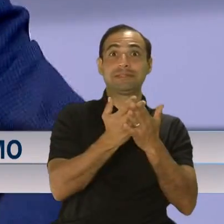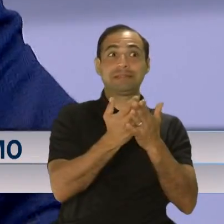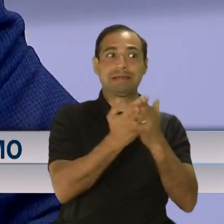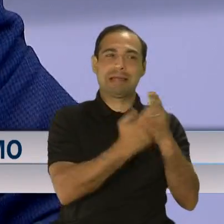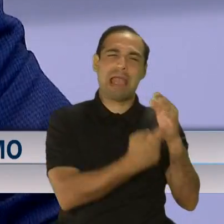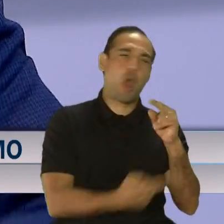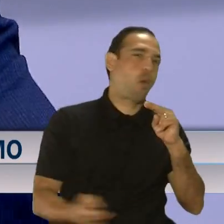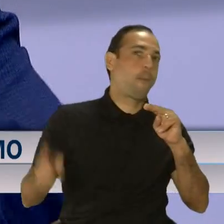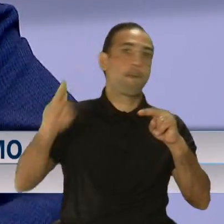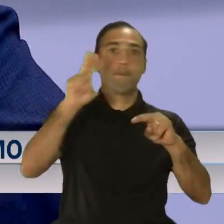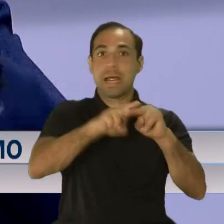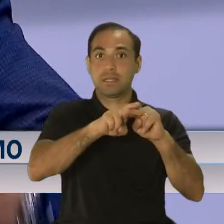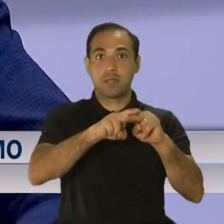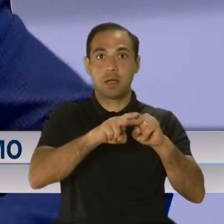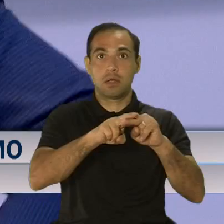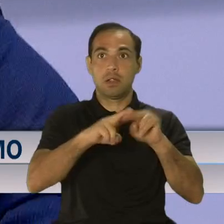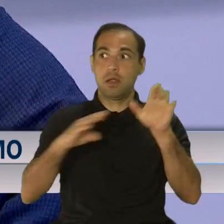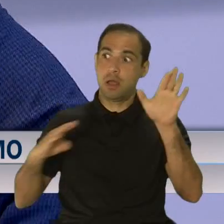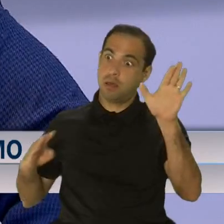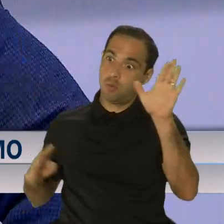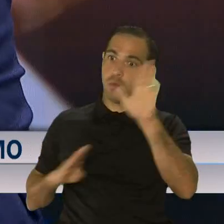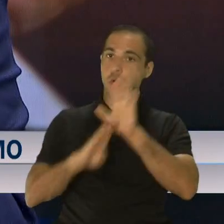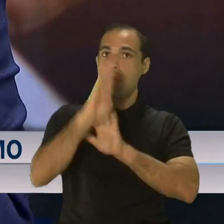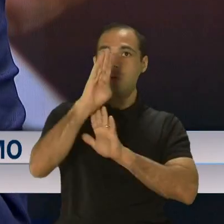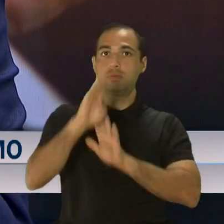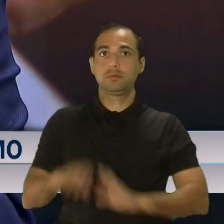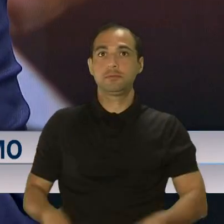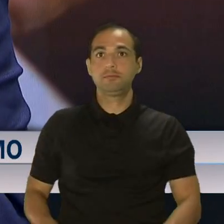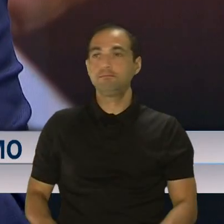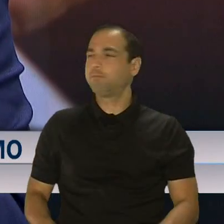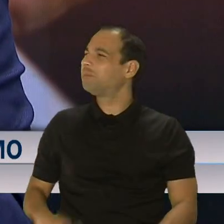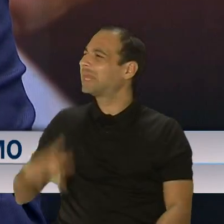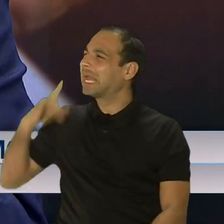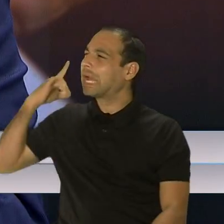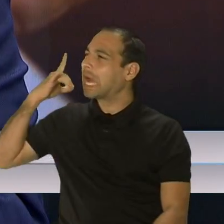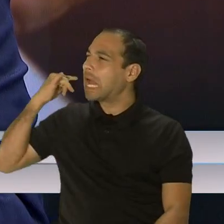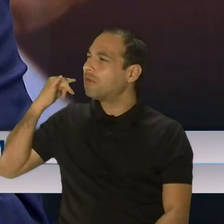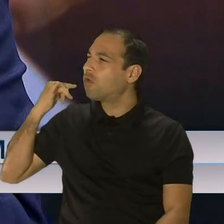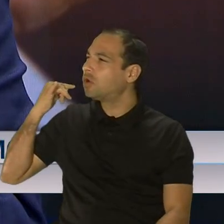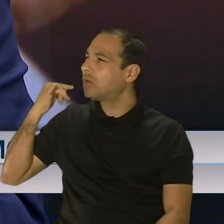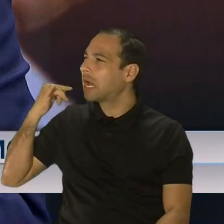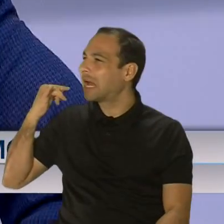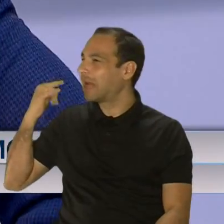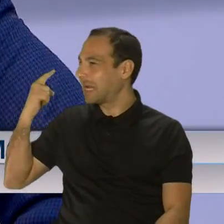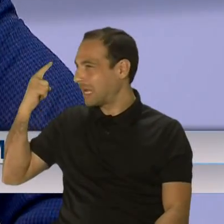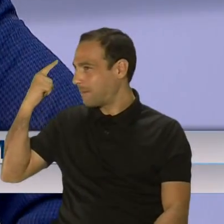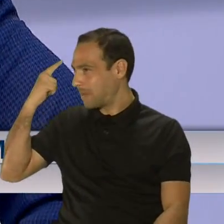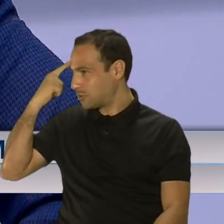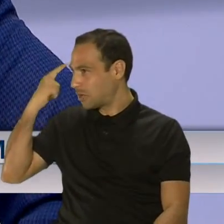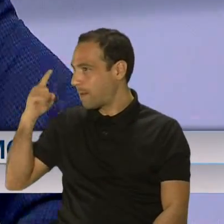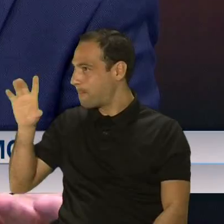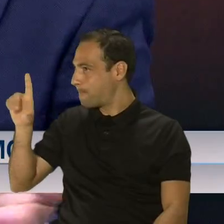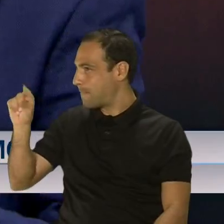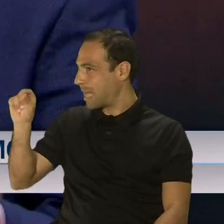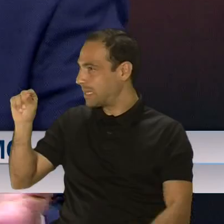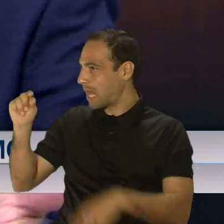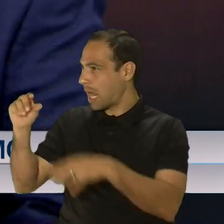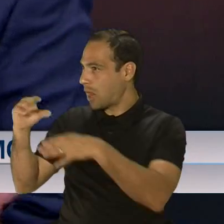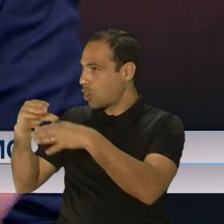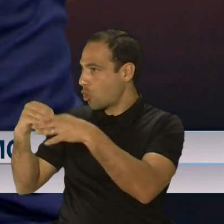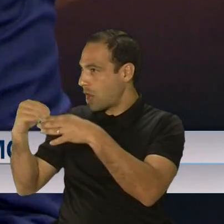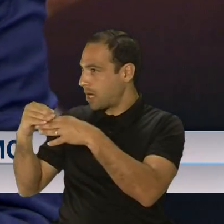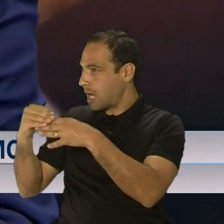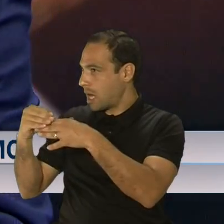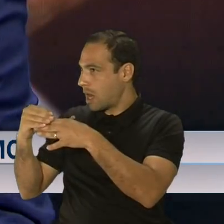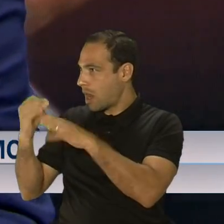se crea increíblemente por el aumento salarial. En California el salario mínimo creo que es $20 la hora, ¿verdad? Cerca de $20 entonces, la hora. ¿cuánto allí vale, pues por